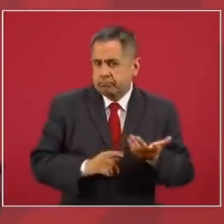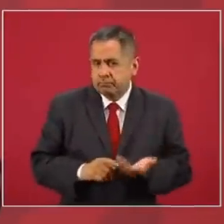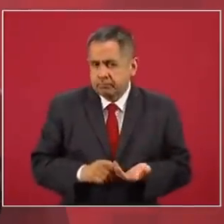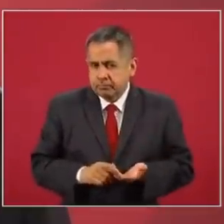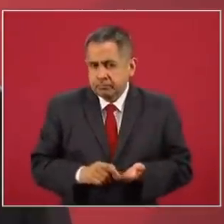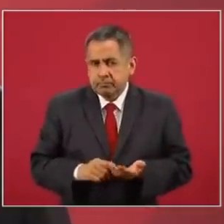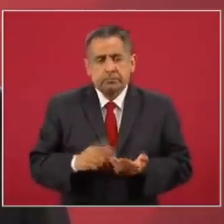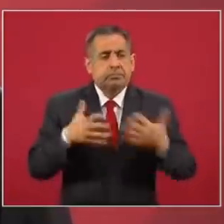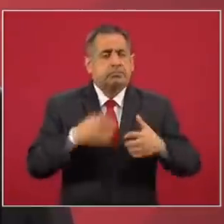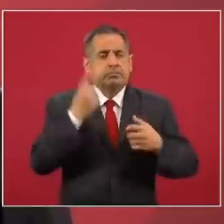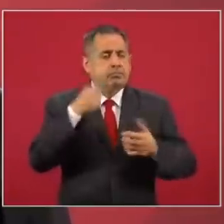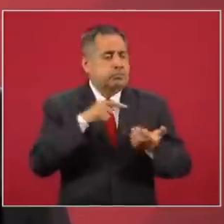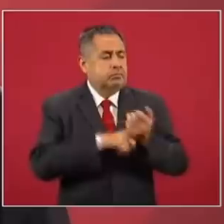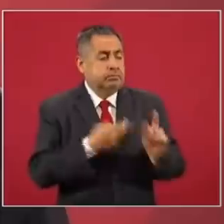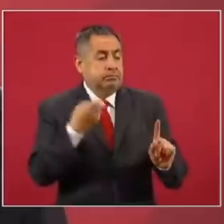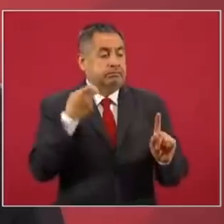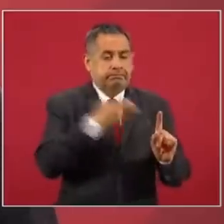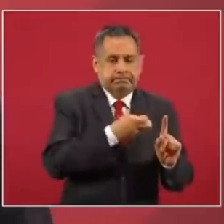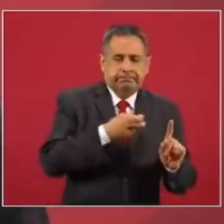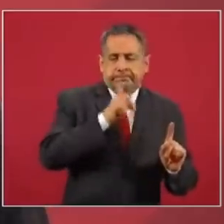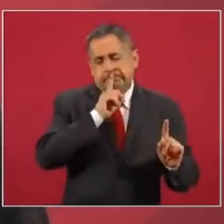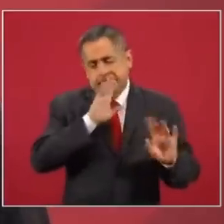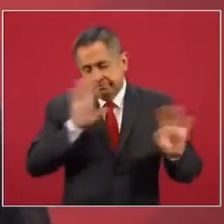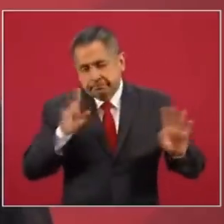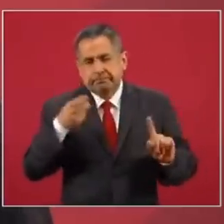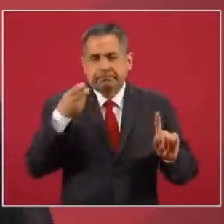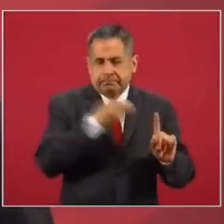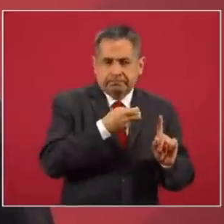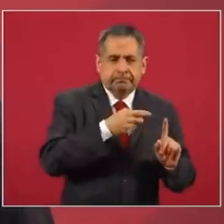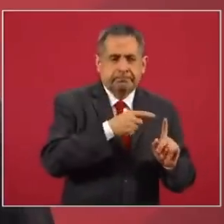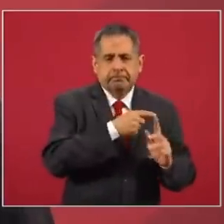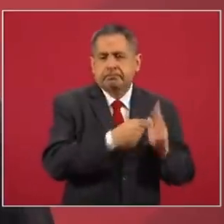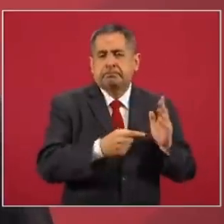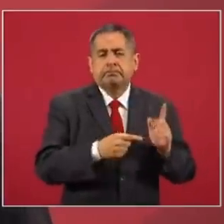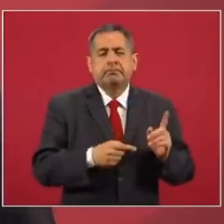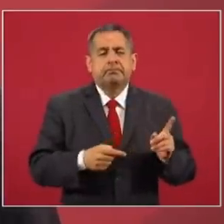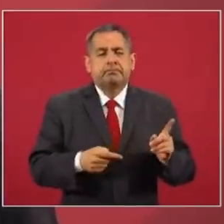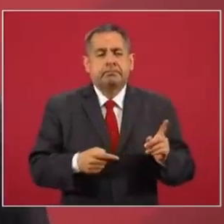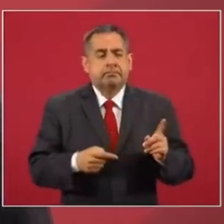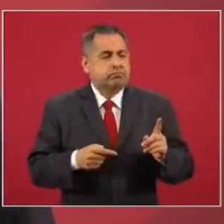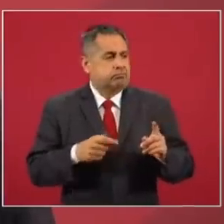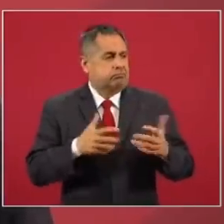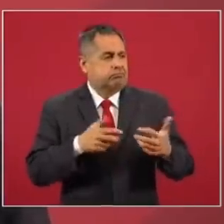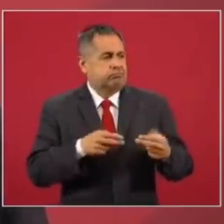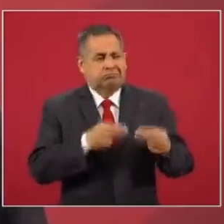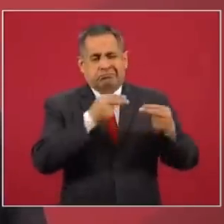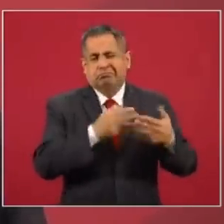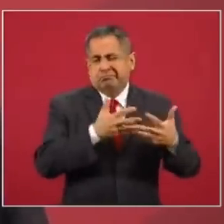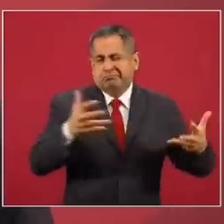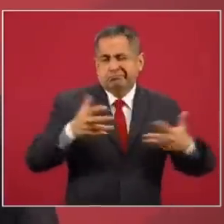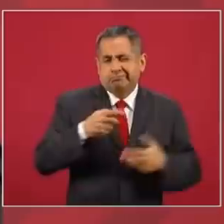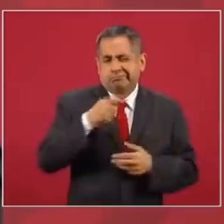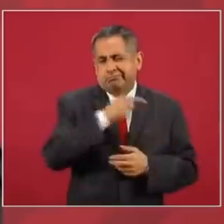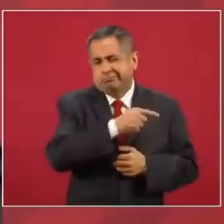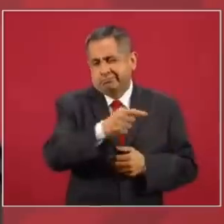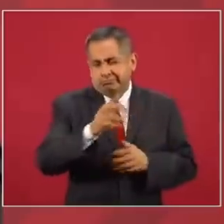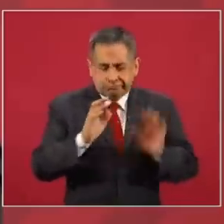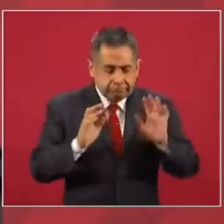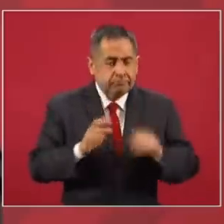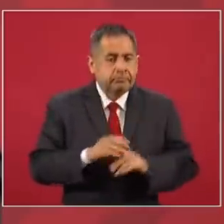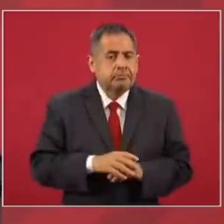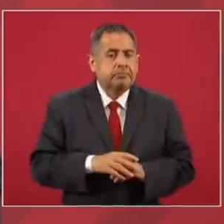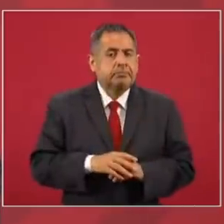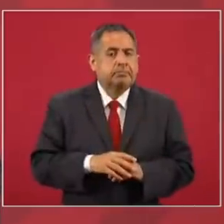una empresa. No voy a hablar aquí de las franquicias, pues no tiene